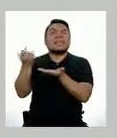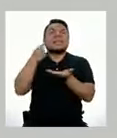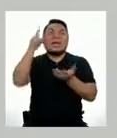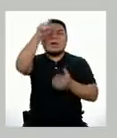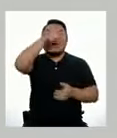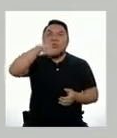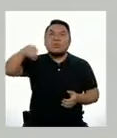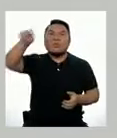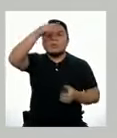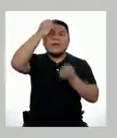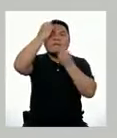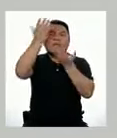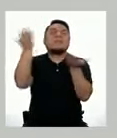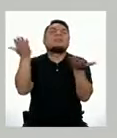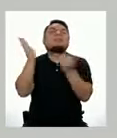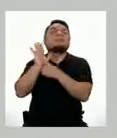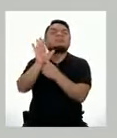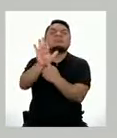gráfico circular?